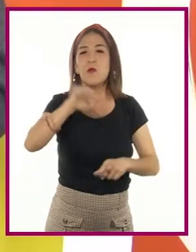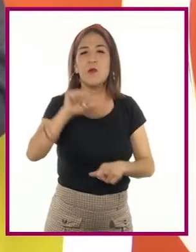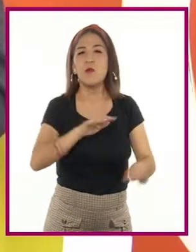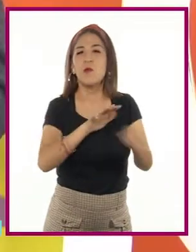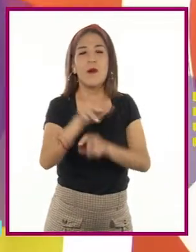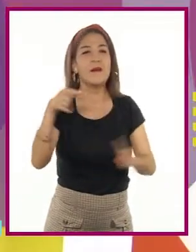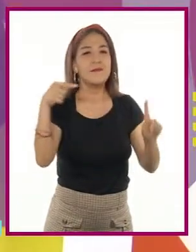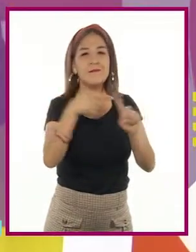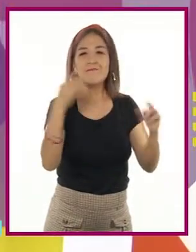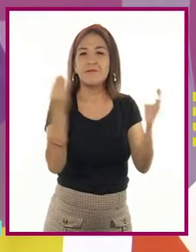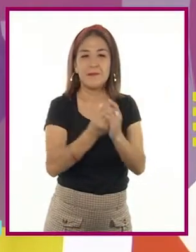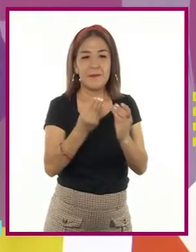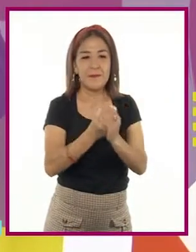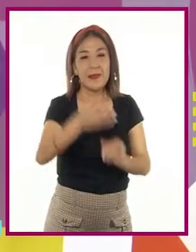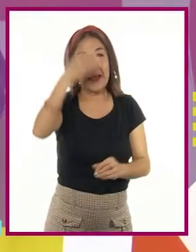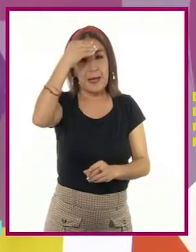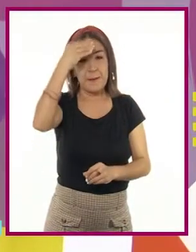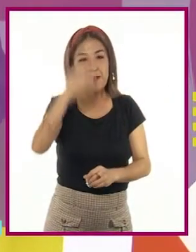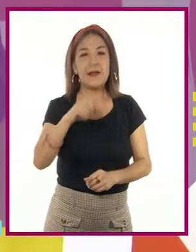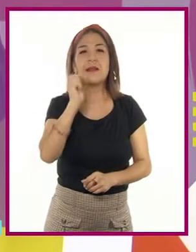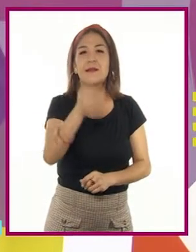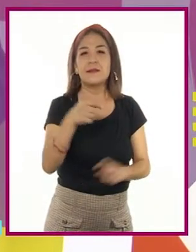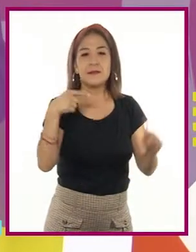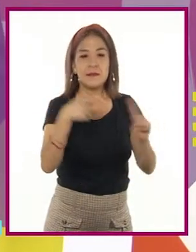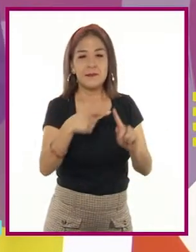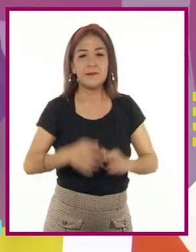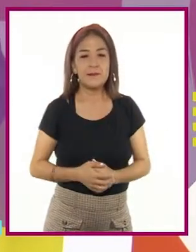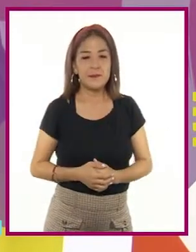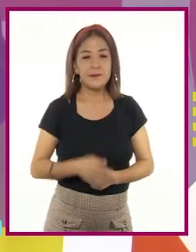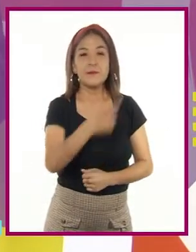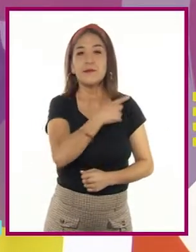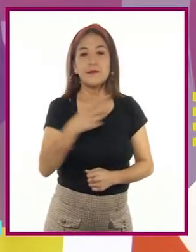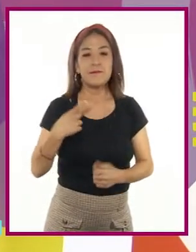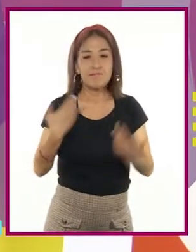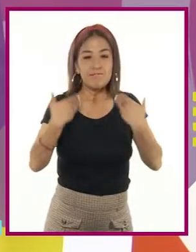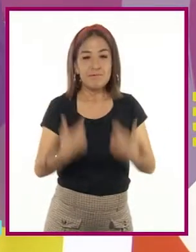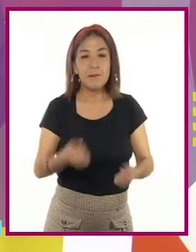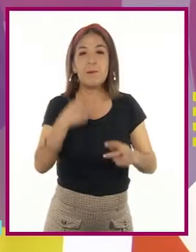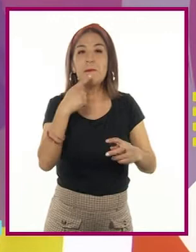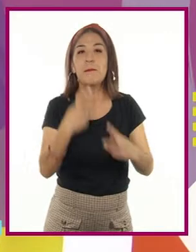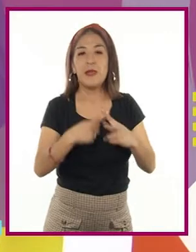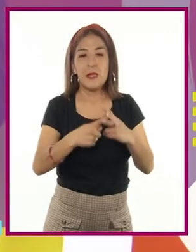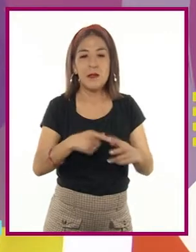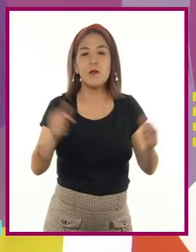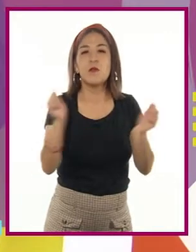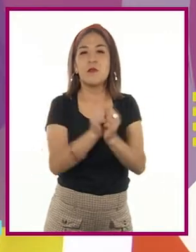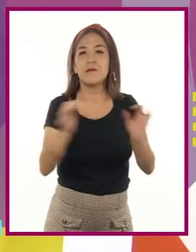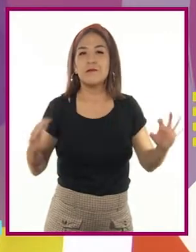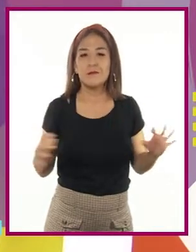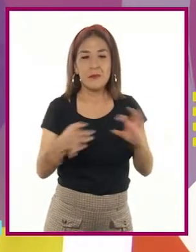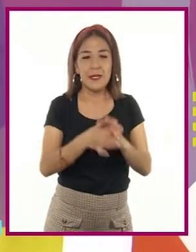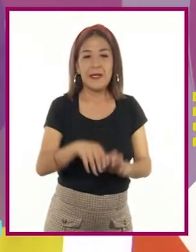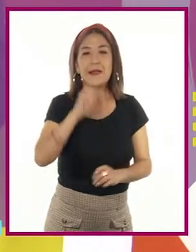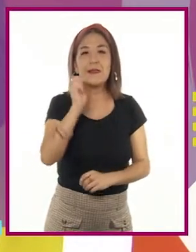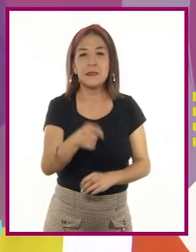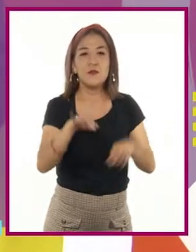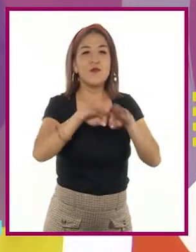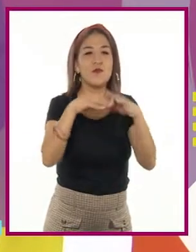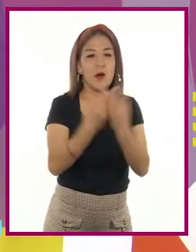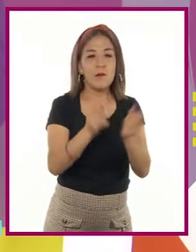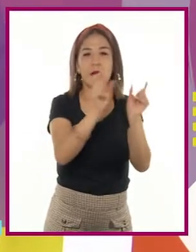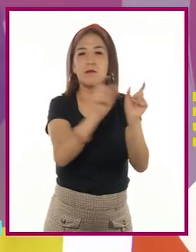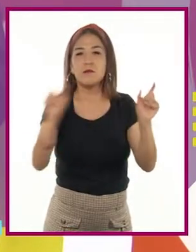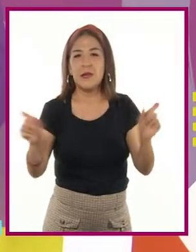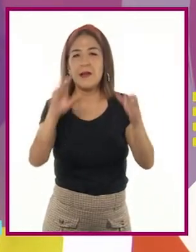sesión el aprendizaje esperado es concebir a las matemáticas como una construcción social en donde se formulan y